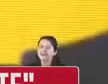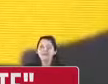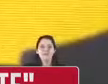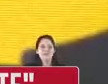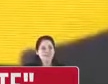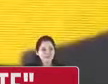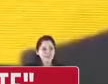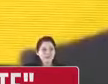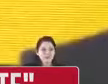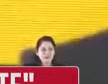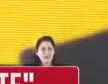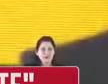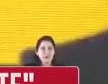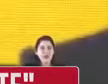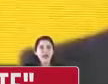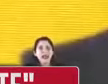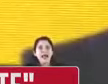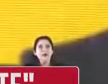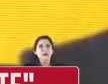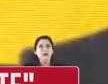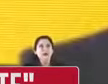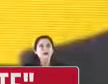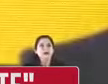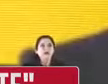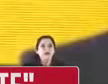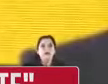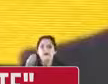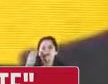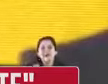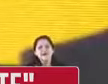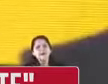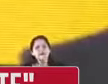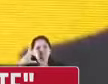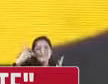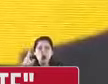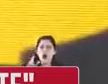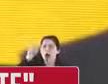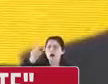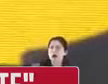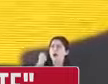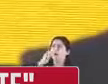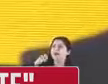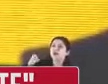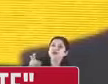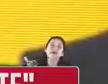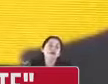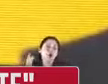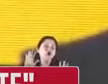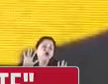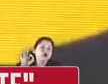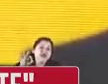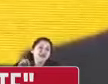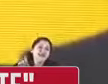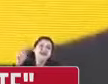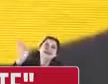olvidate claro por qué muchas veces uno se enoja por ahí con tal o cual periodista pero también es la línea editorial yo entiendo eso